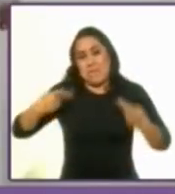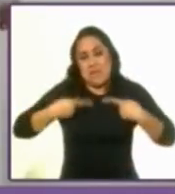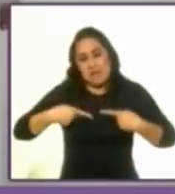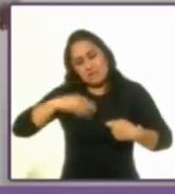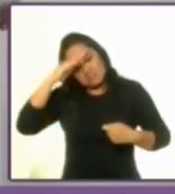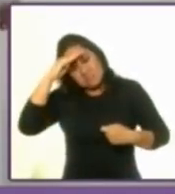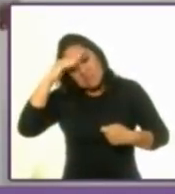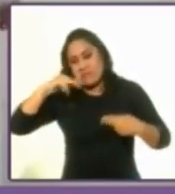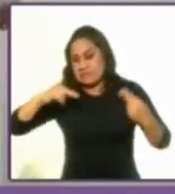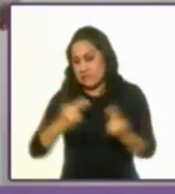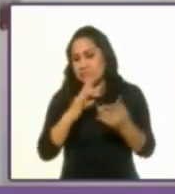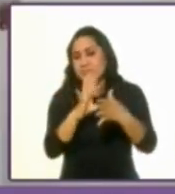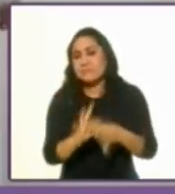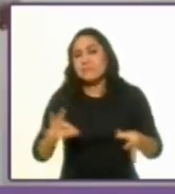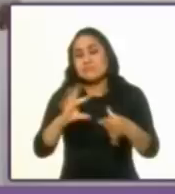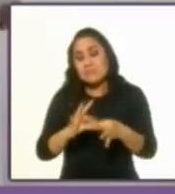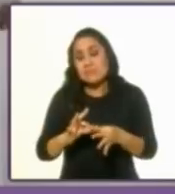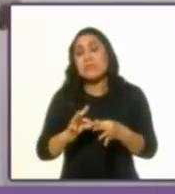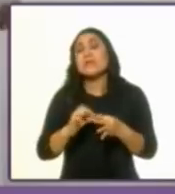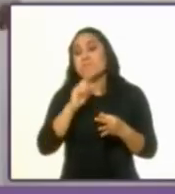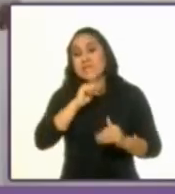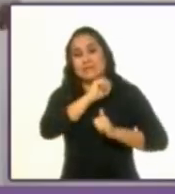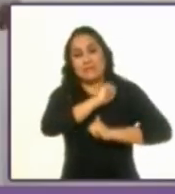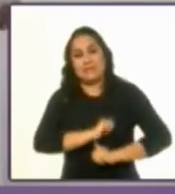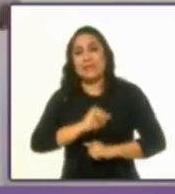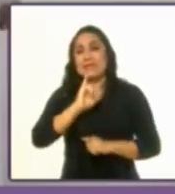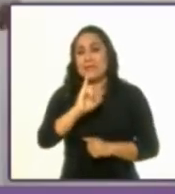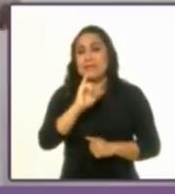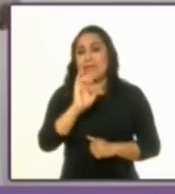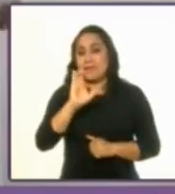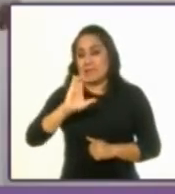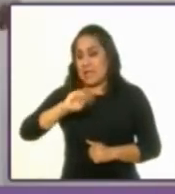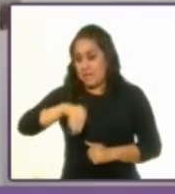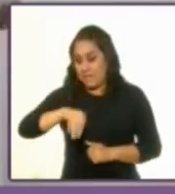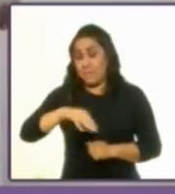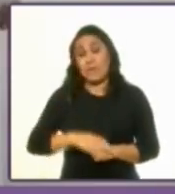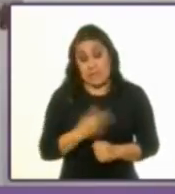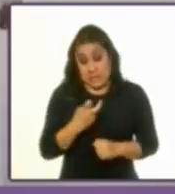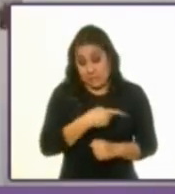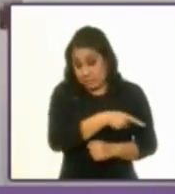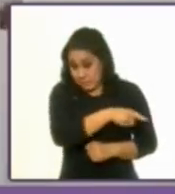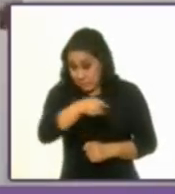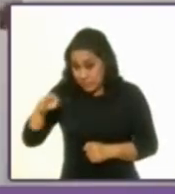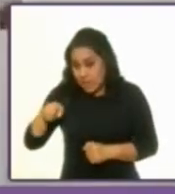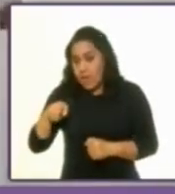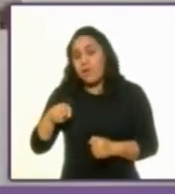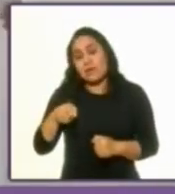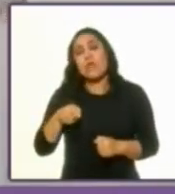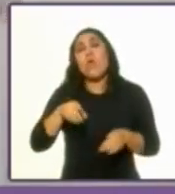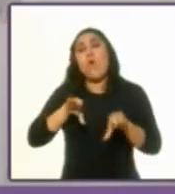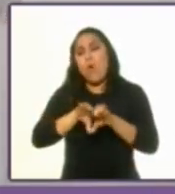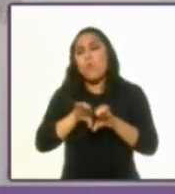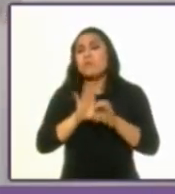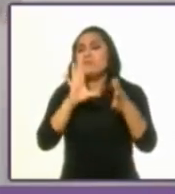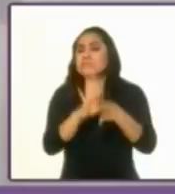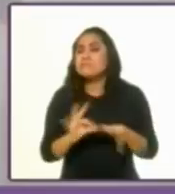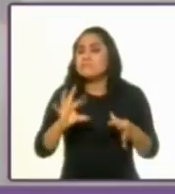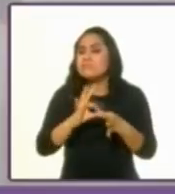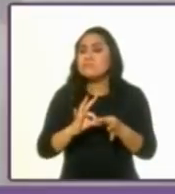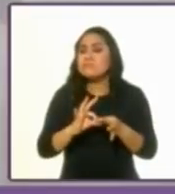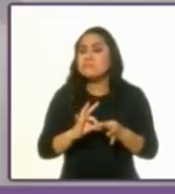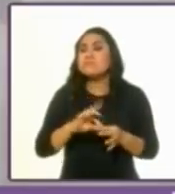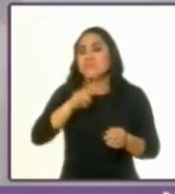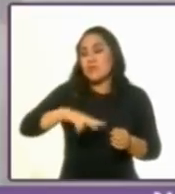capitalinos a través del instituto electoral de la ciudad de mexico para que ellos mismos manifestarán cuál es su mayor